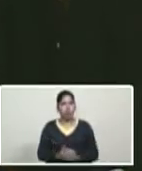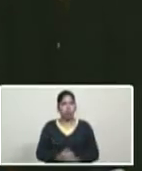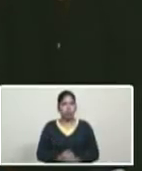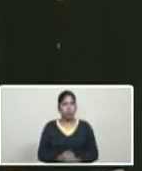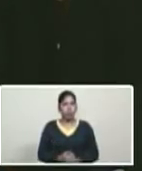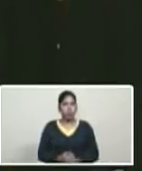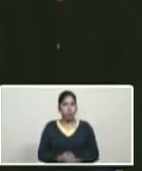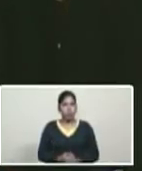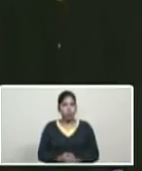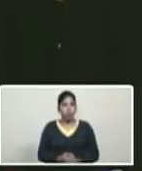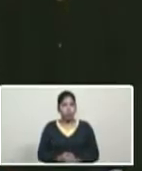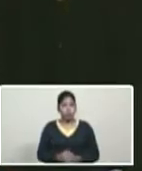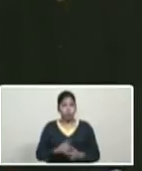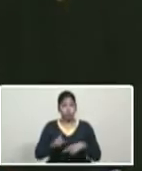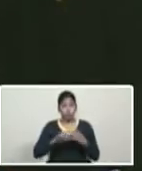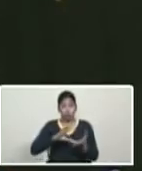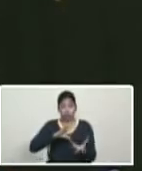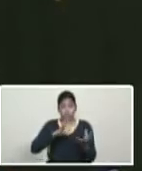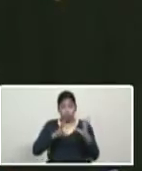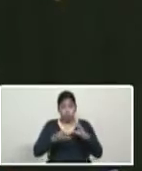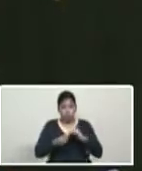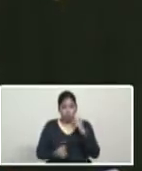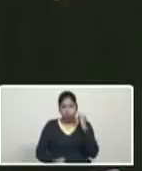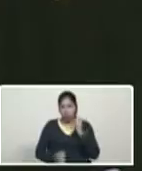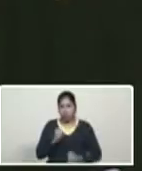que fue el Congreso de Angostura.